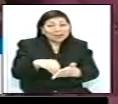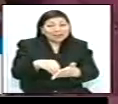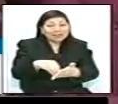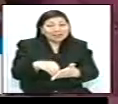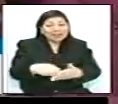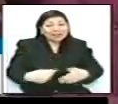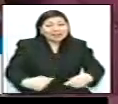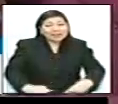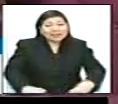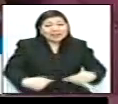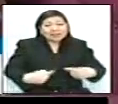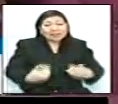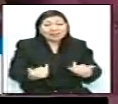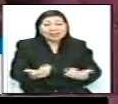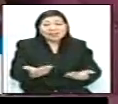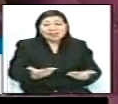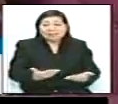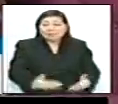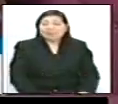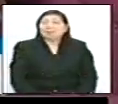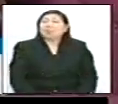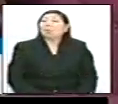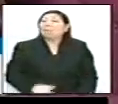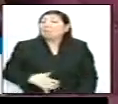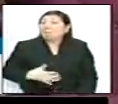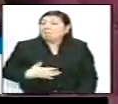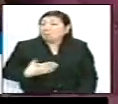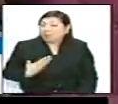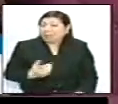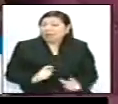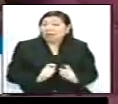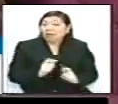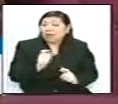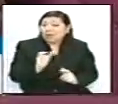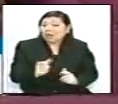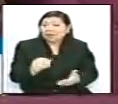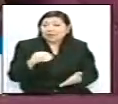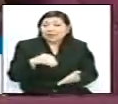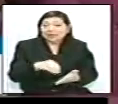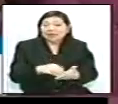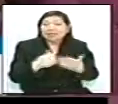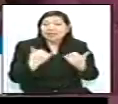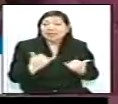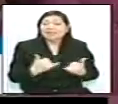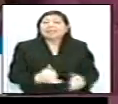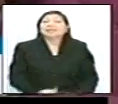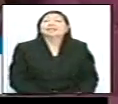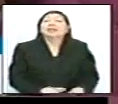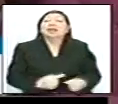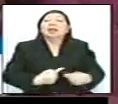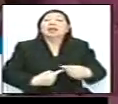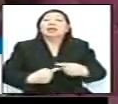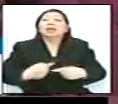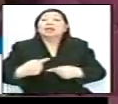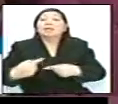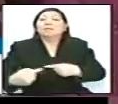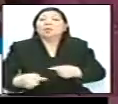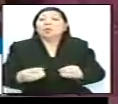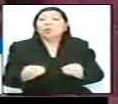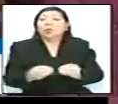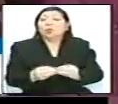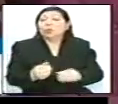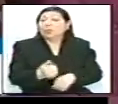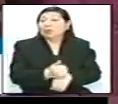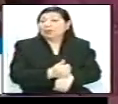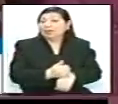y debate ese pedido. Pueden los señores congresistas que han planteado esto trasladar su pedido a la Junta